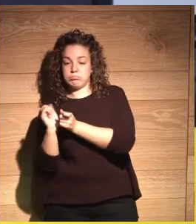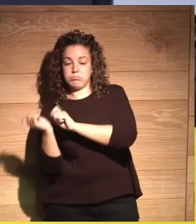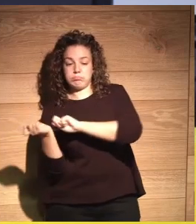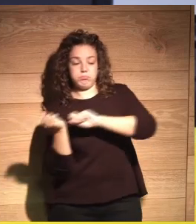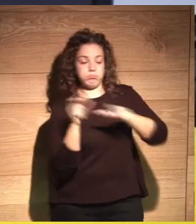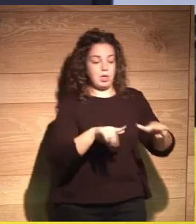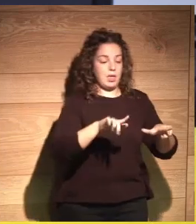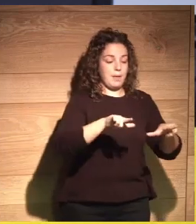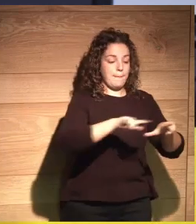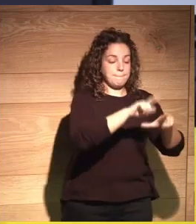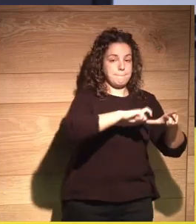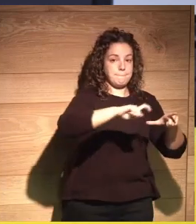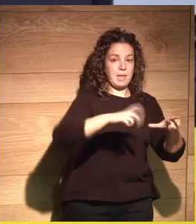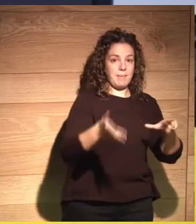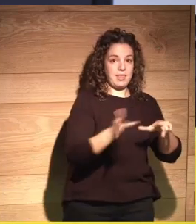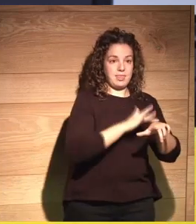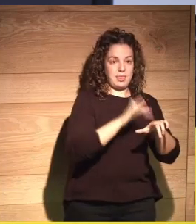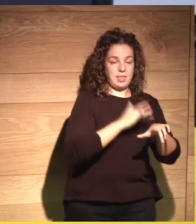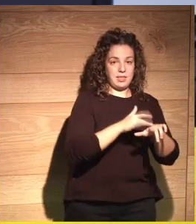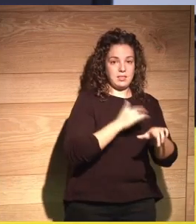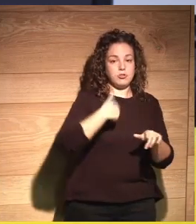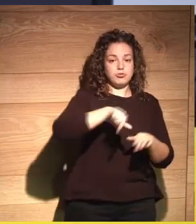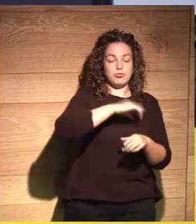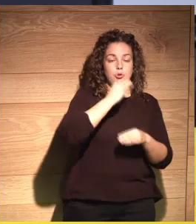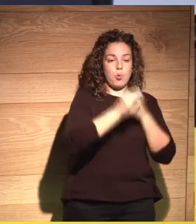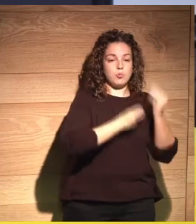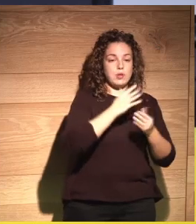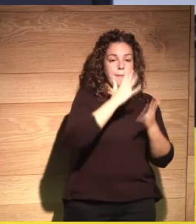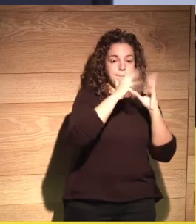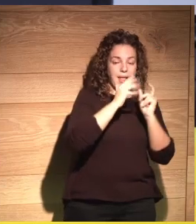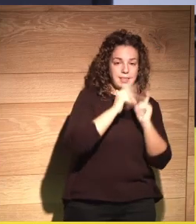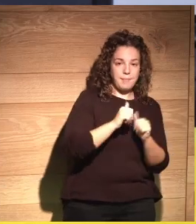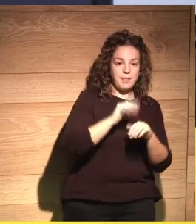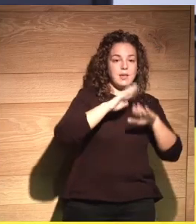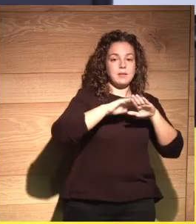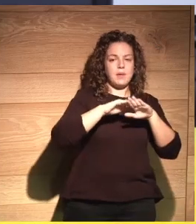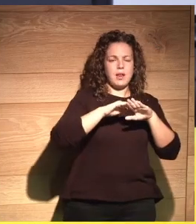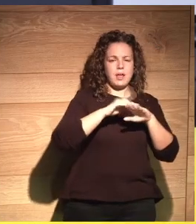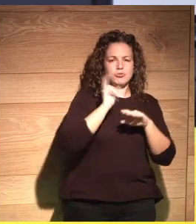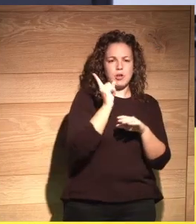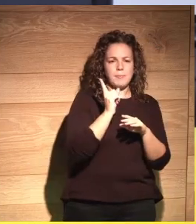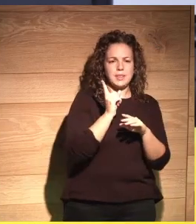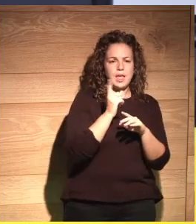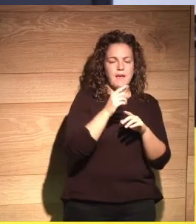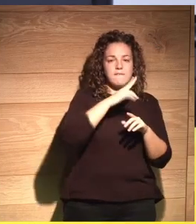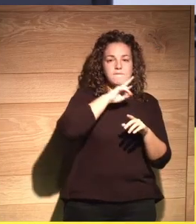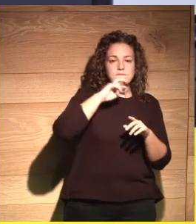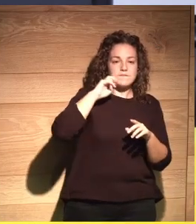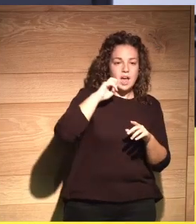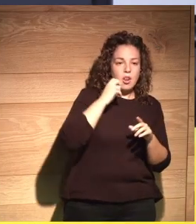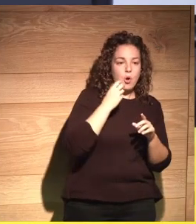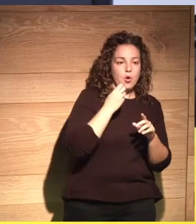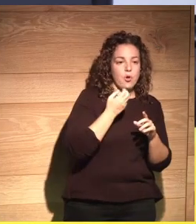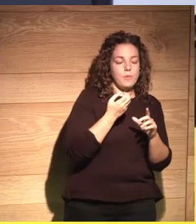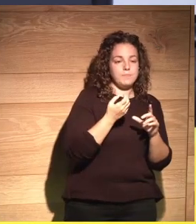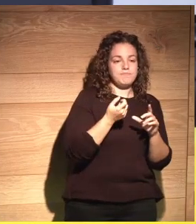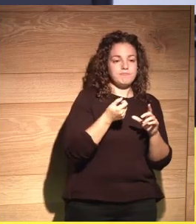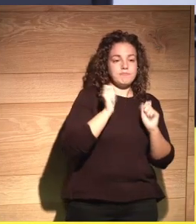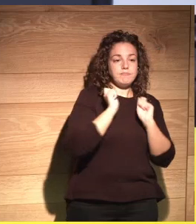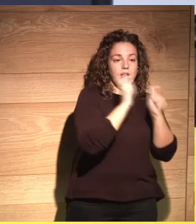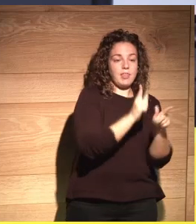total entonces de esta manera podemos analizar lo podemos utilizar las matemáticas para no solamente extraer valor tal y como hemos dicho antes sino